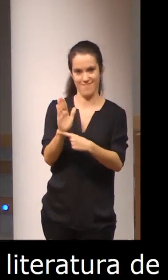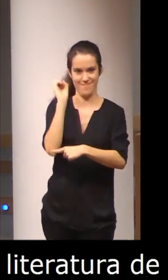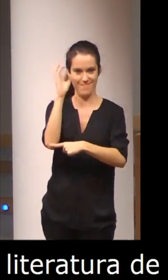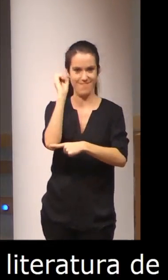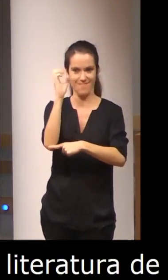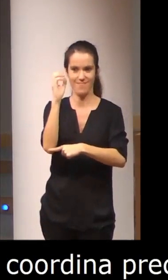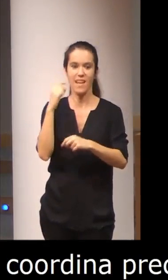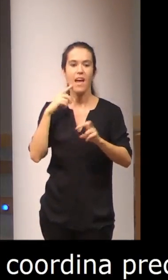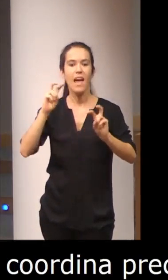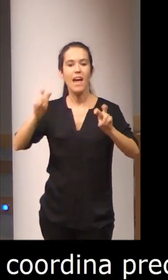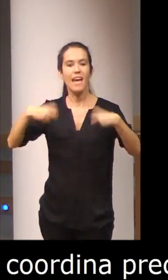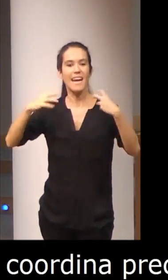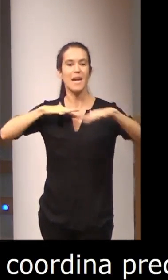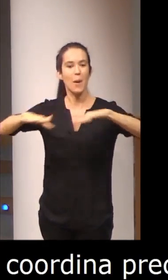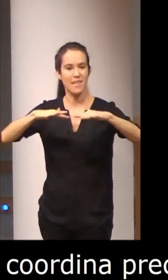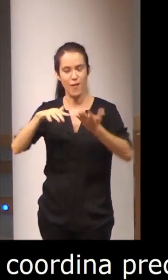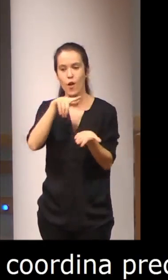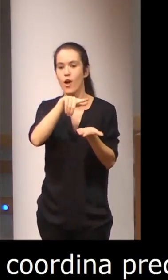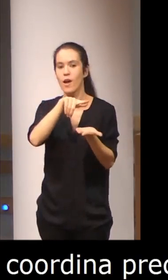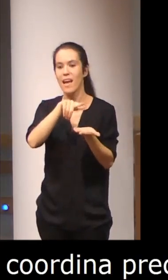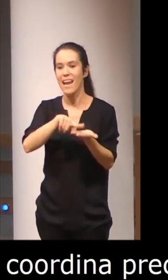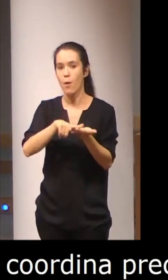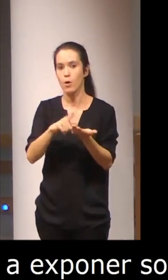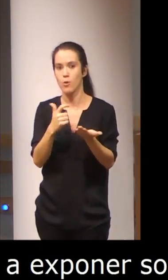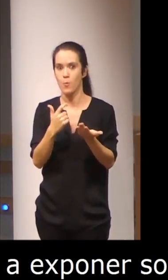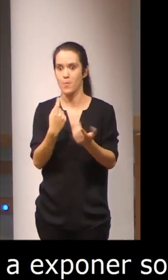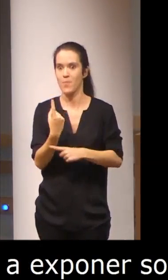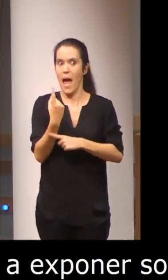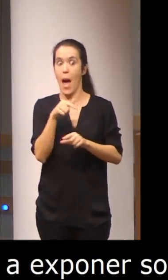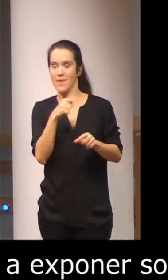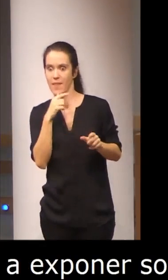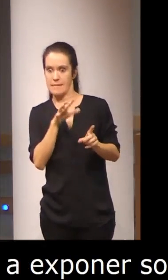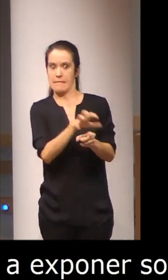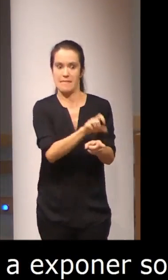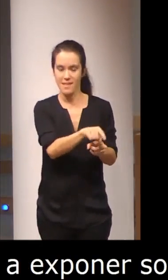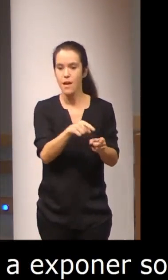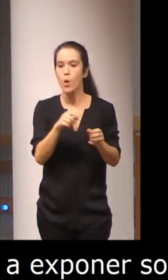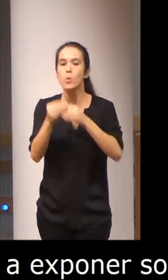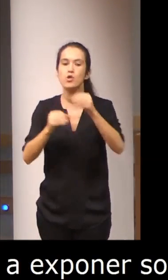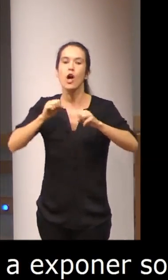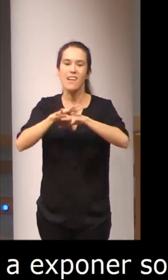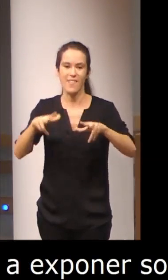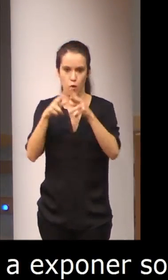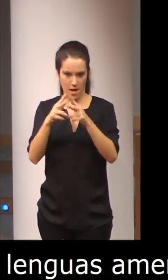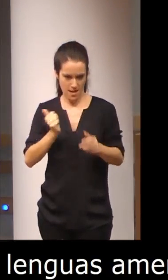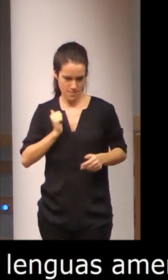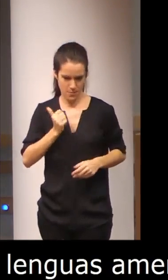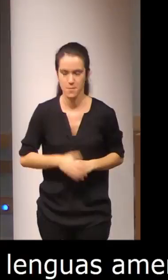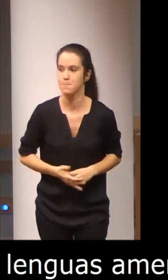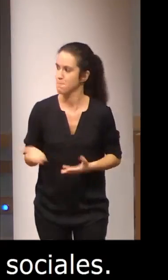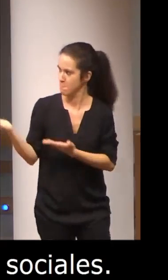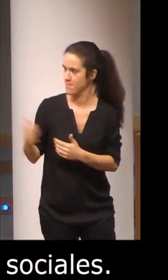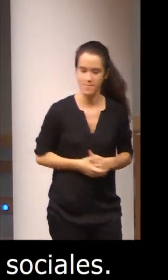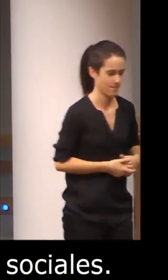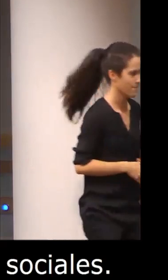sobre revitalización de las lenguas amenazadas usando las redes sociales. Adelante, por favor.